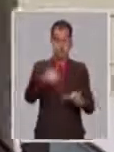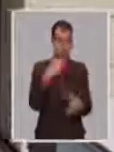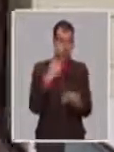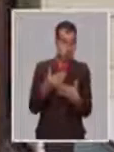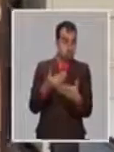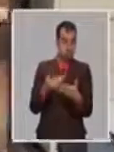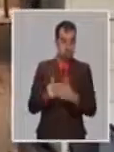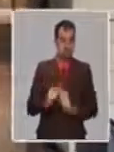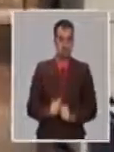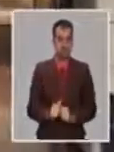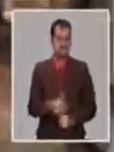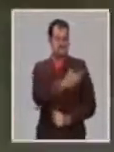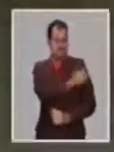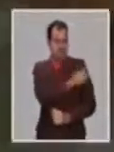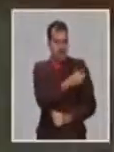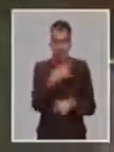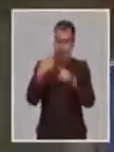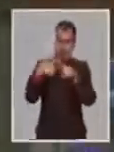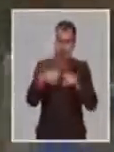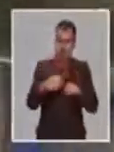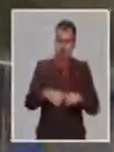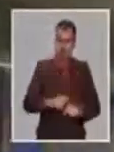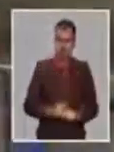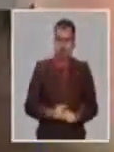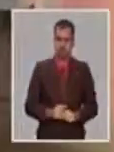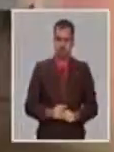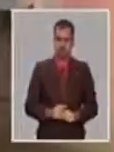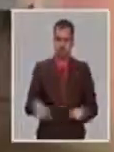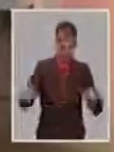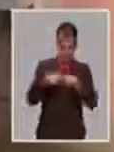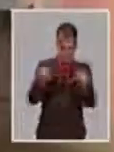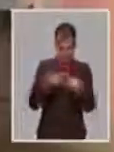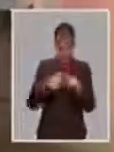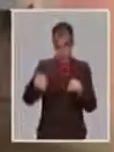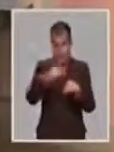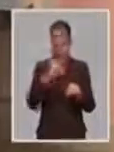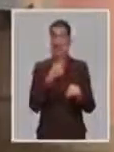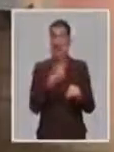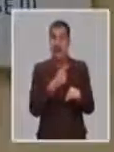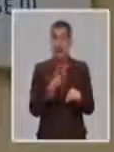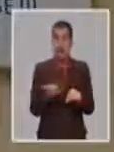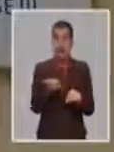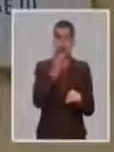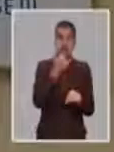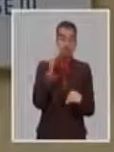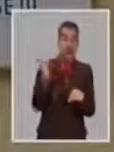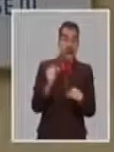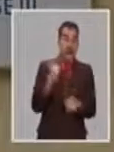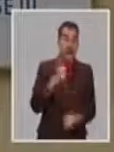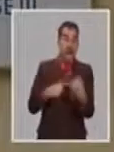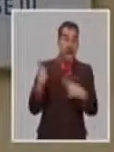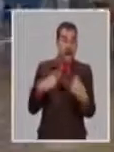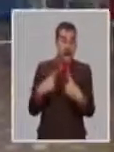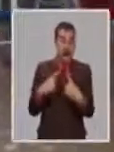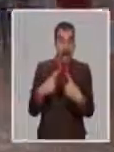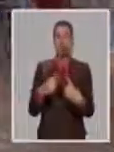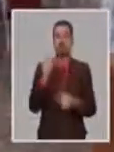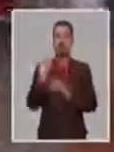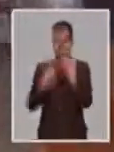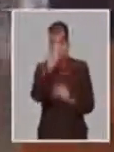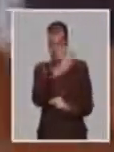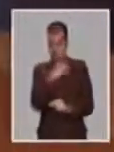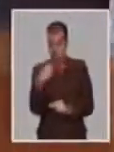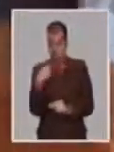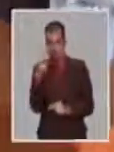clínico, consulta, vacunatorio y, muy importante, el espacio para la evaluación de posibles eventos adversos, donde los voluntarios se mantendrán